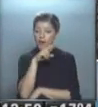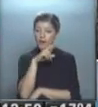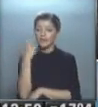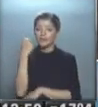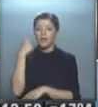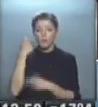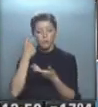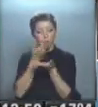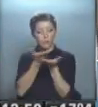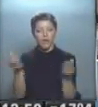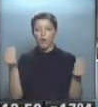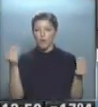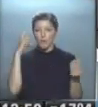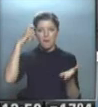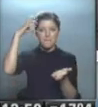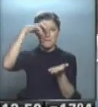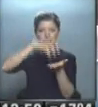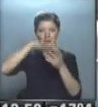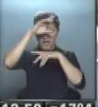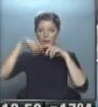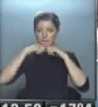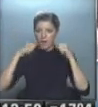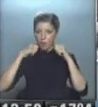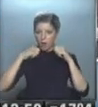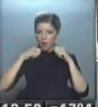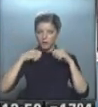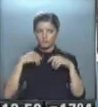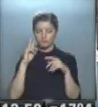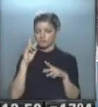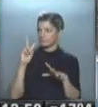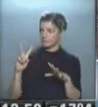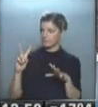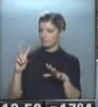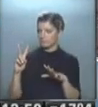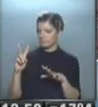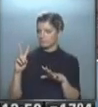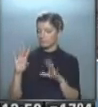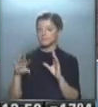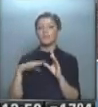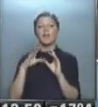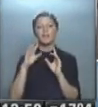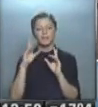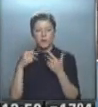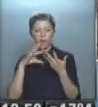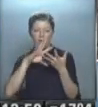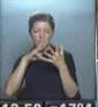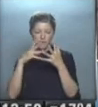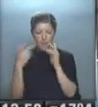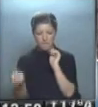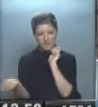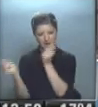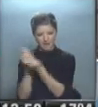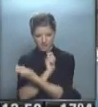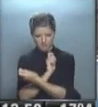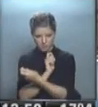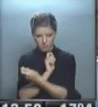tabú y aparecieron en el Parlamento con el pañuelo puesto. Digamos, como también por eso digo, dando una vuelta de tuerca a esto, se